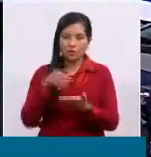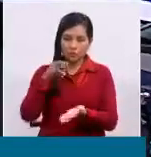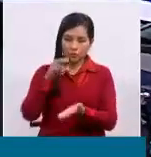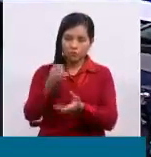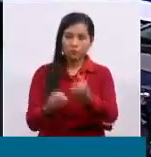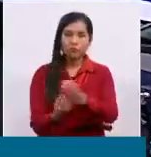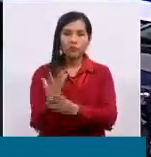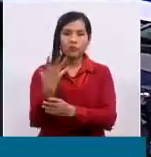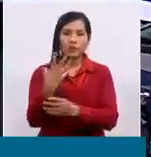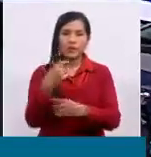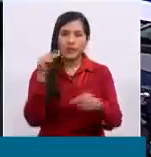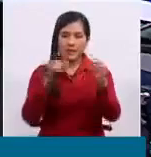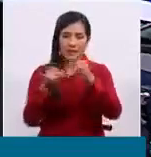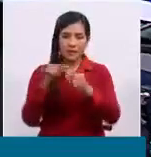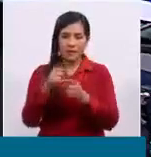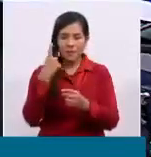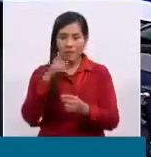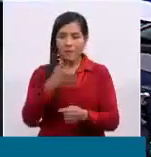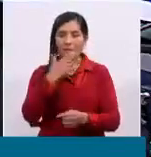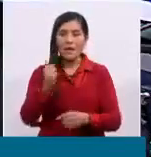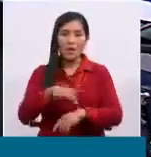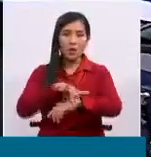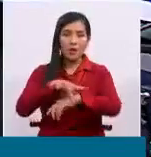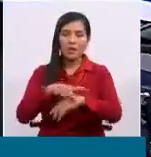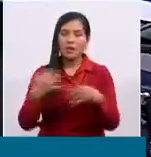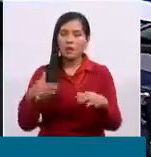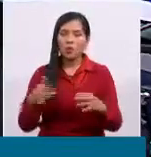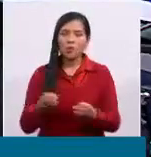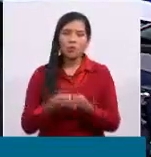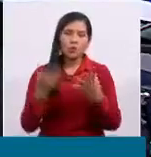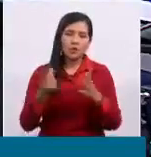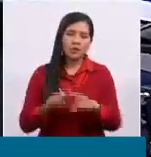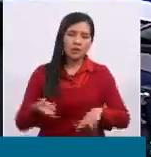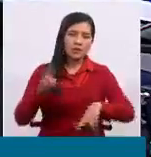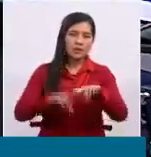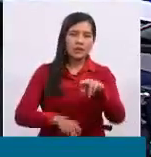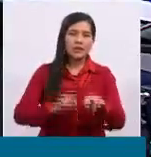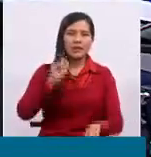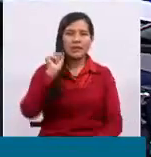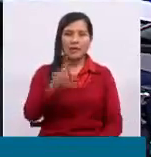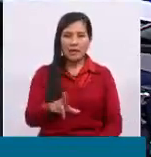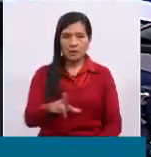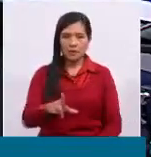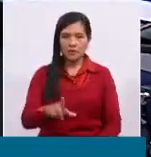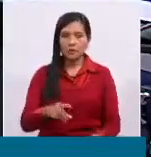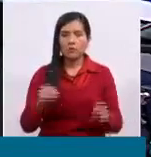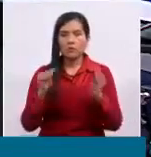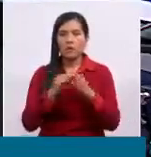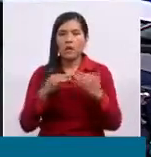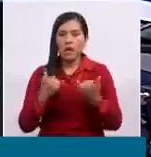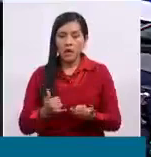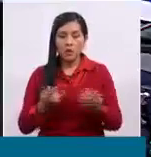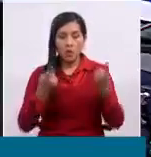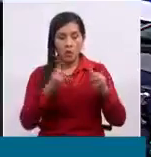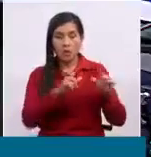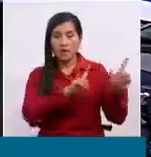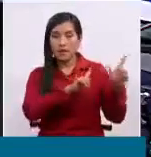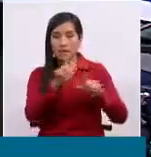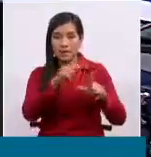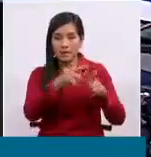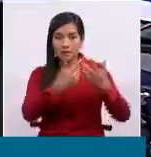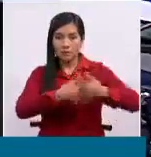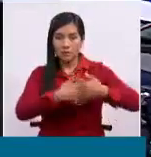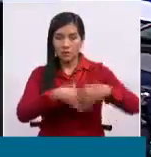fertilizantes realmente es un costo elevado, ¿no? Hubo una suba debido a esta situación. Entonces, una vez que contemos con